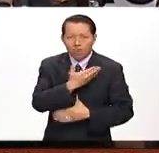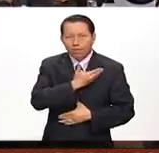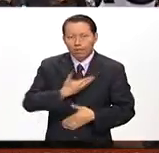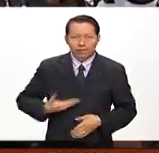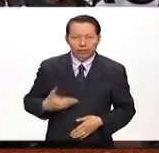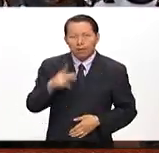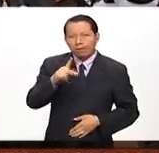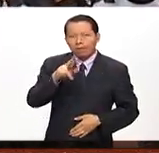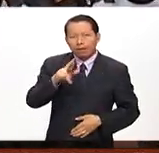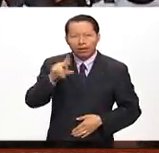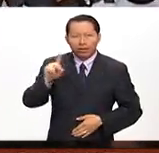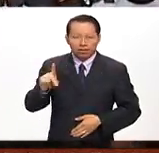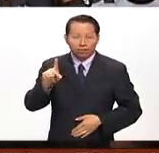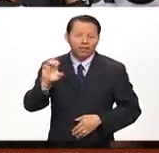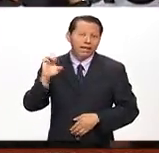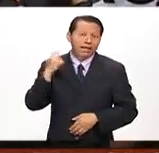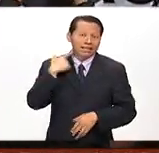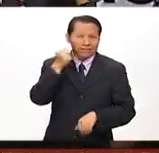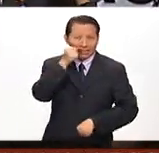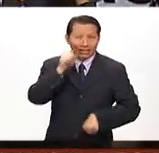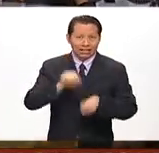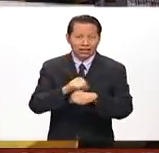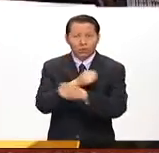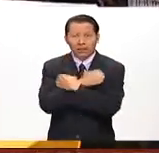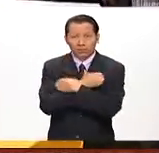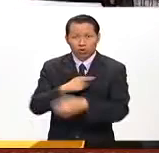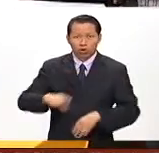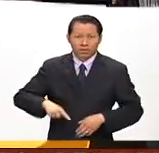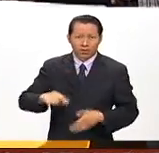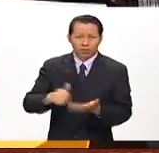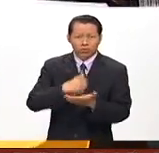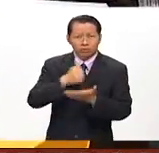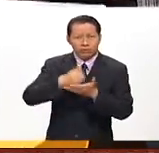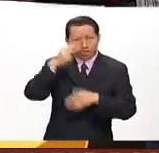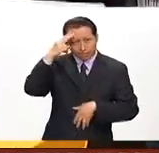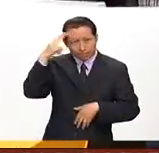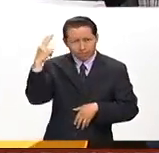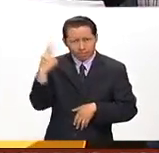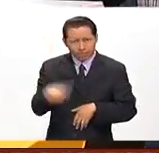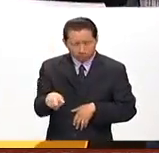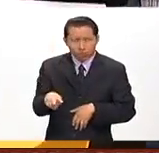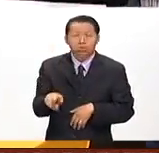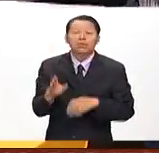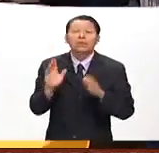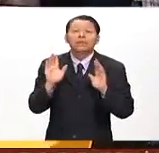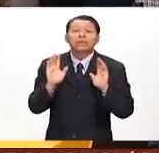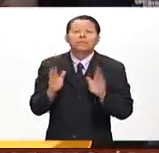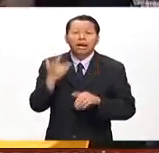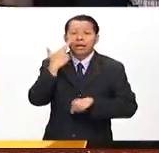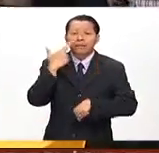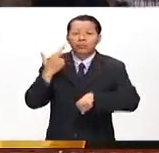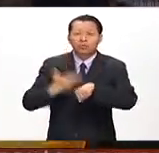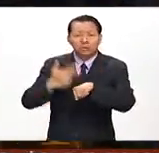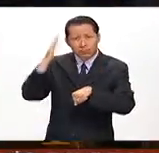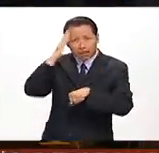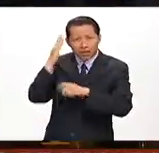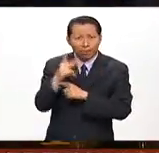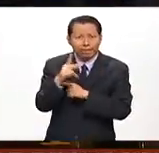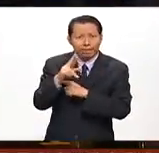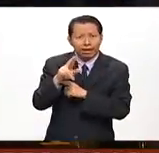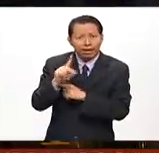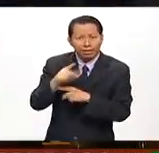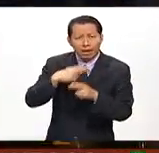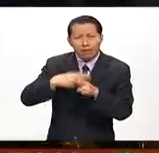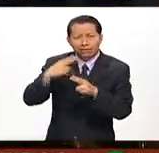el PRD. La exsecretaria de Educación del gobierno de la Ciudad de México dirigirá los destinos del Sol Azteca hasta